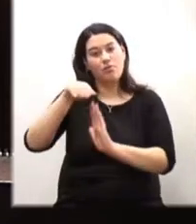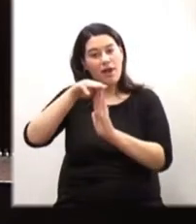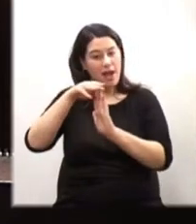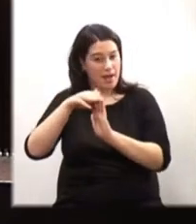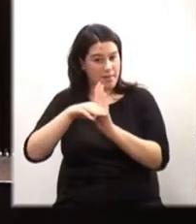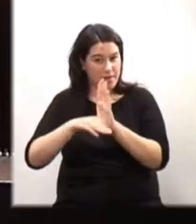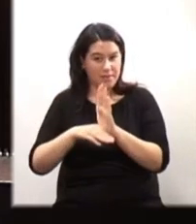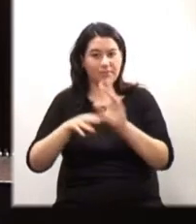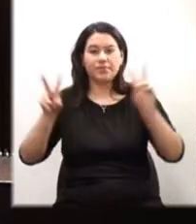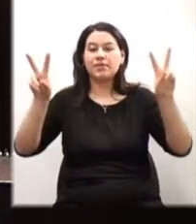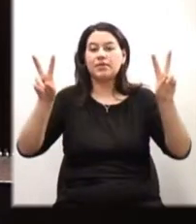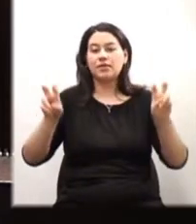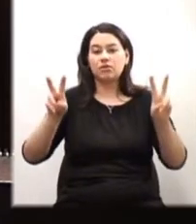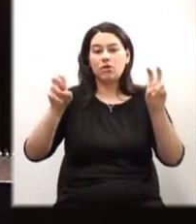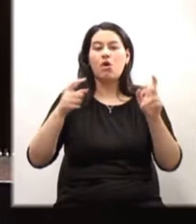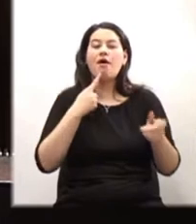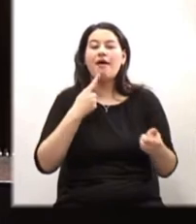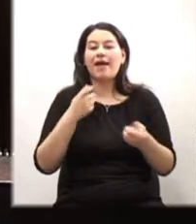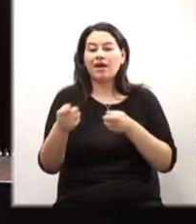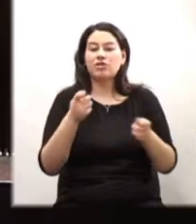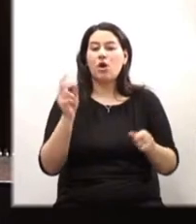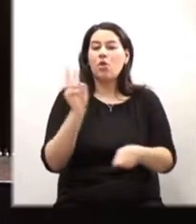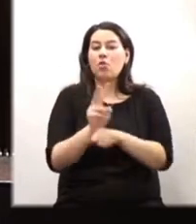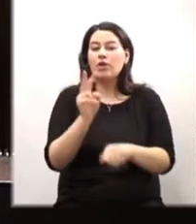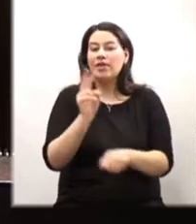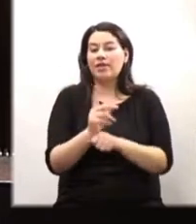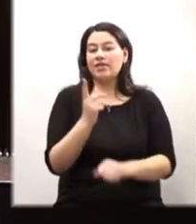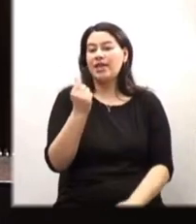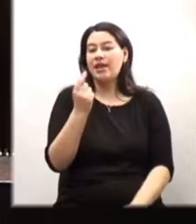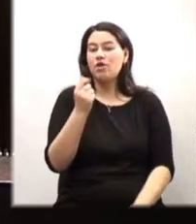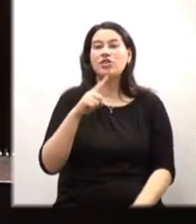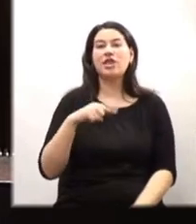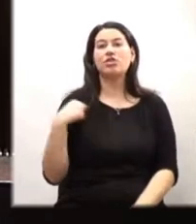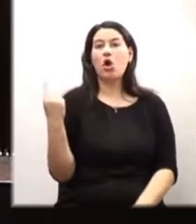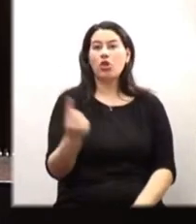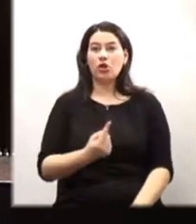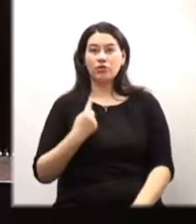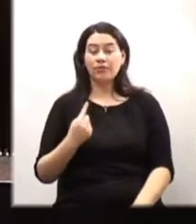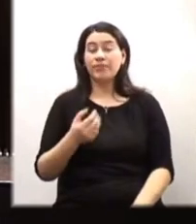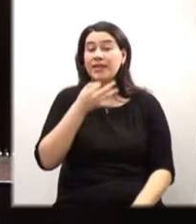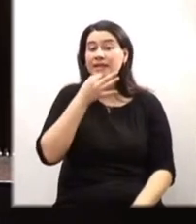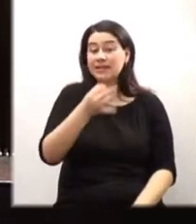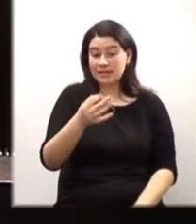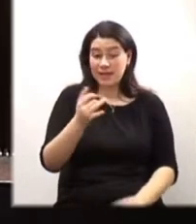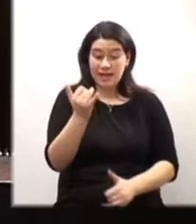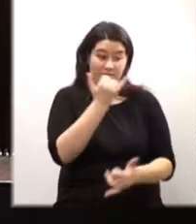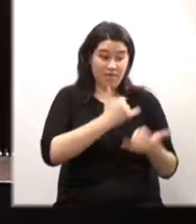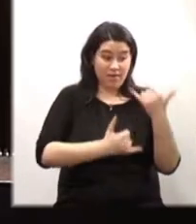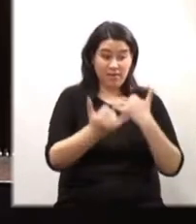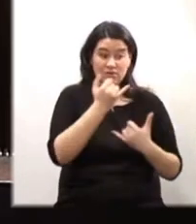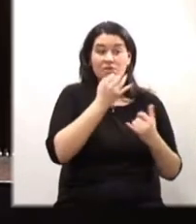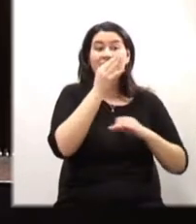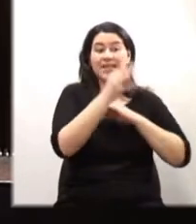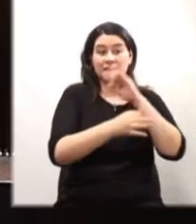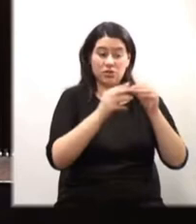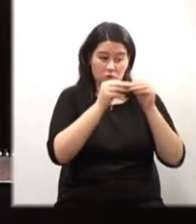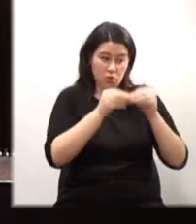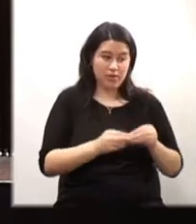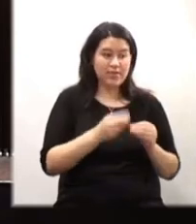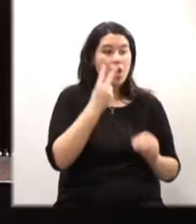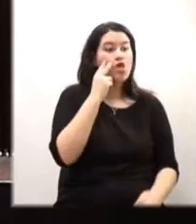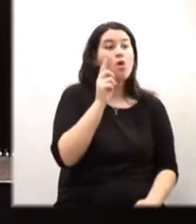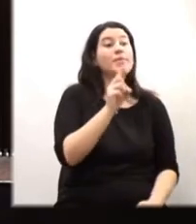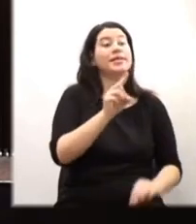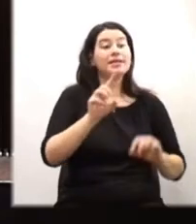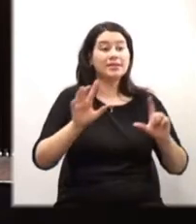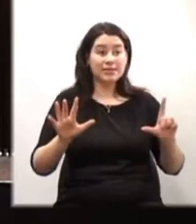Ahí el título era Una gestión que cuide el dinero de todos. Y decía, a partir de la información de la rendición de cuentas